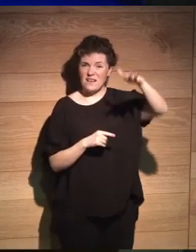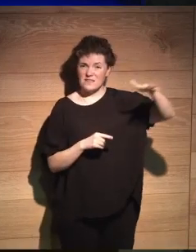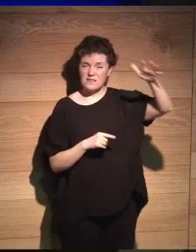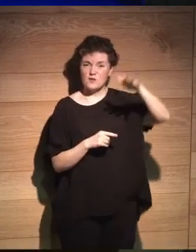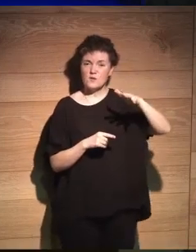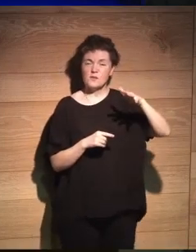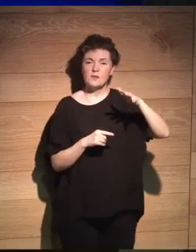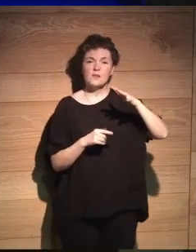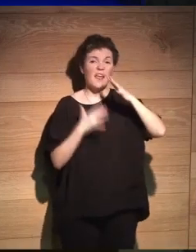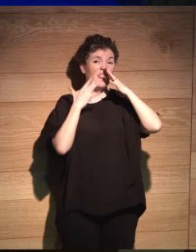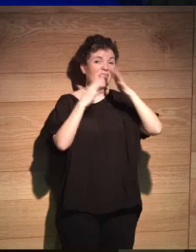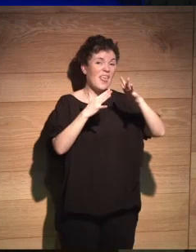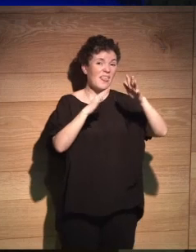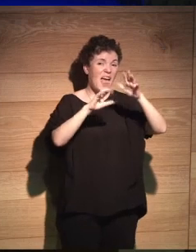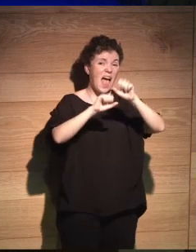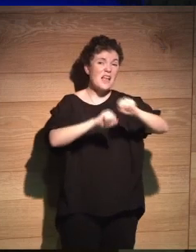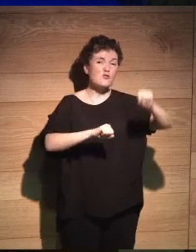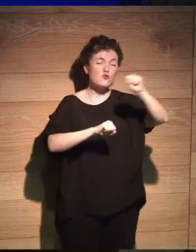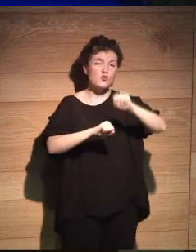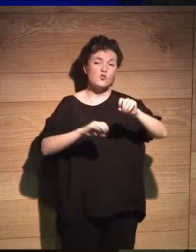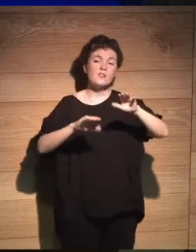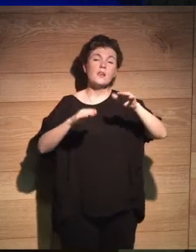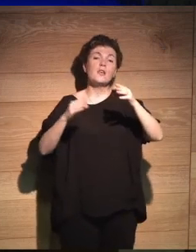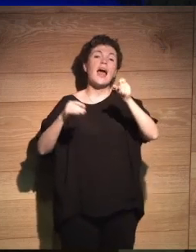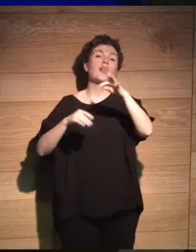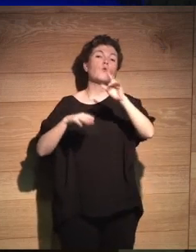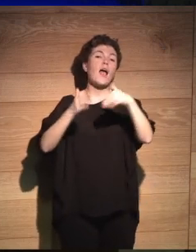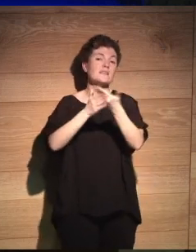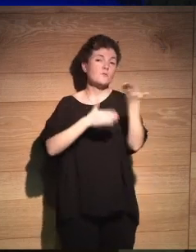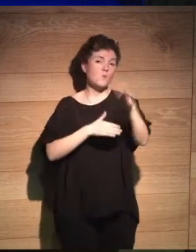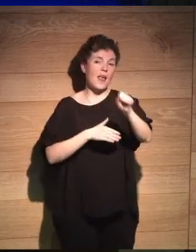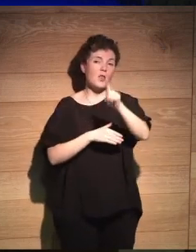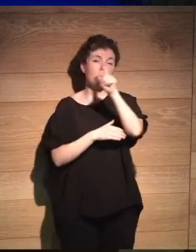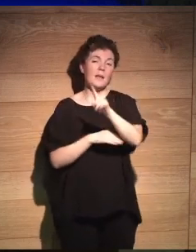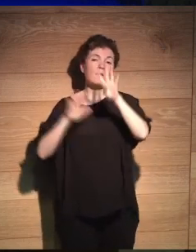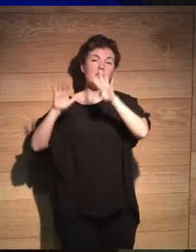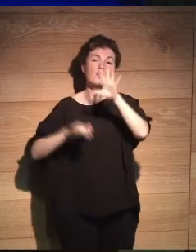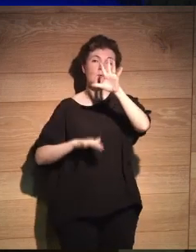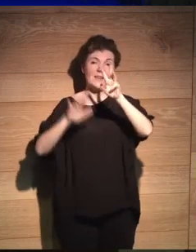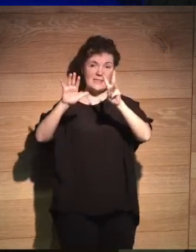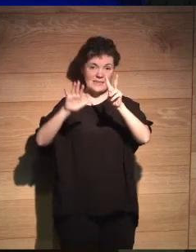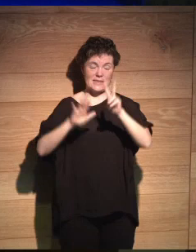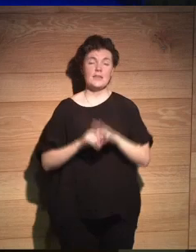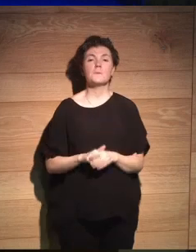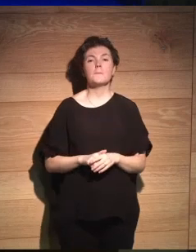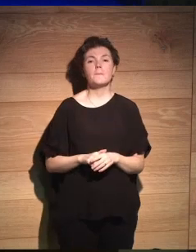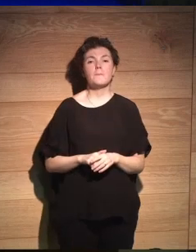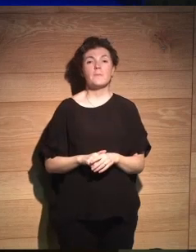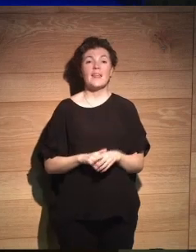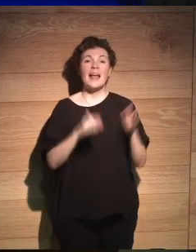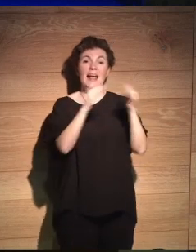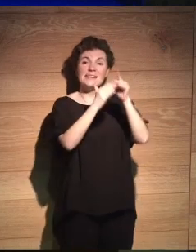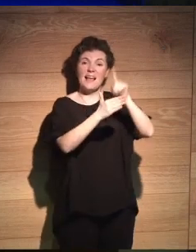10 últimos años de Arturo, hasta su muerte en el año 57. Se la